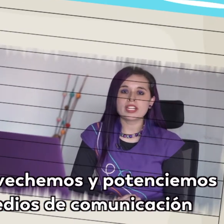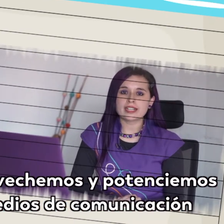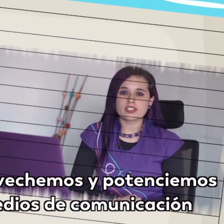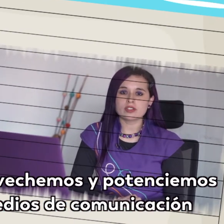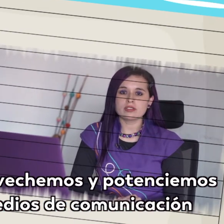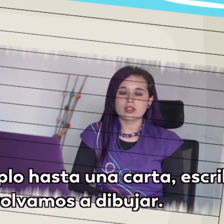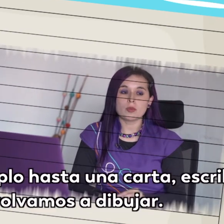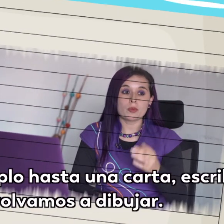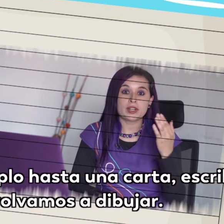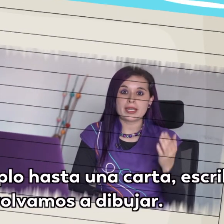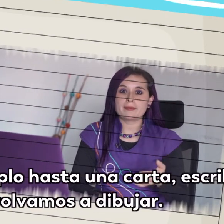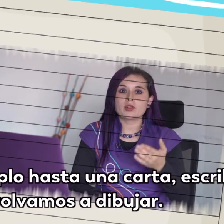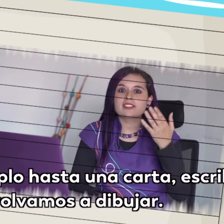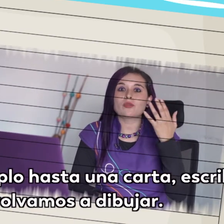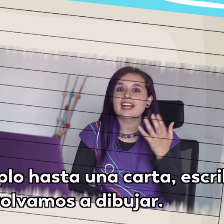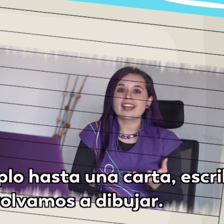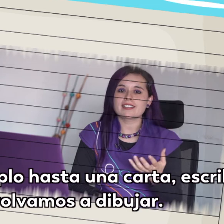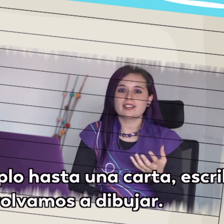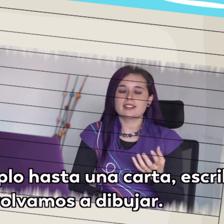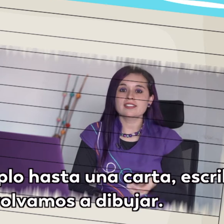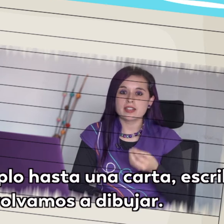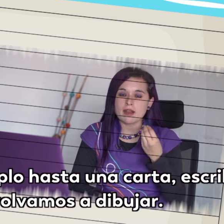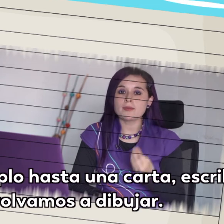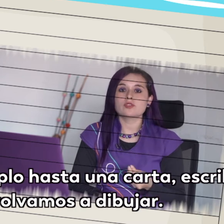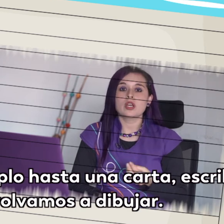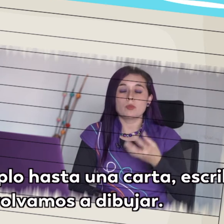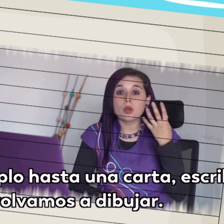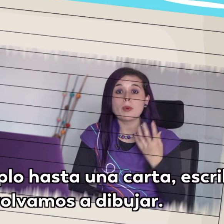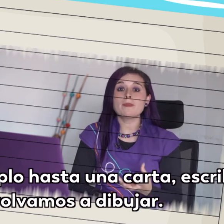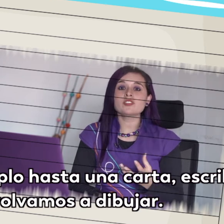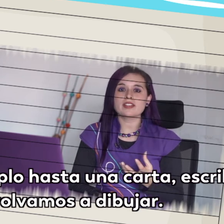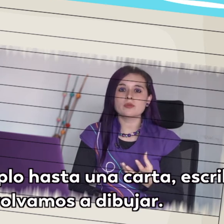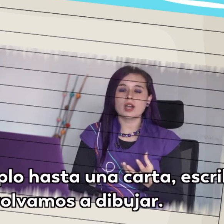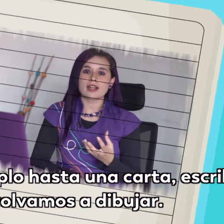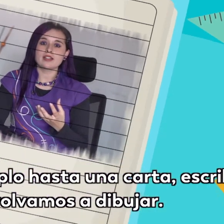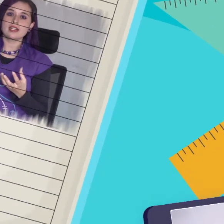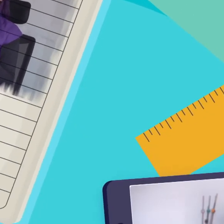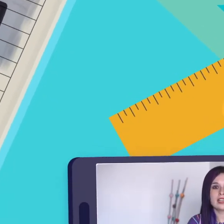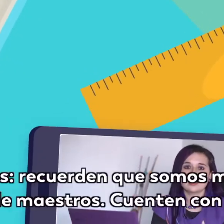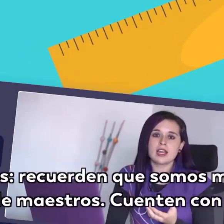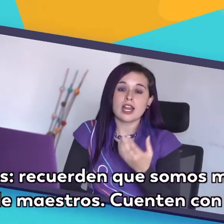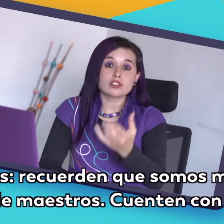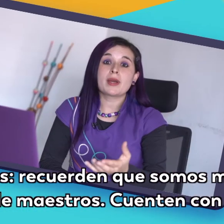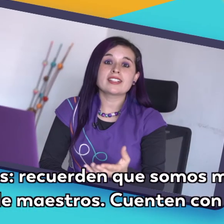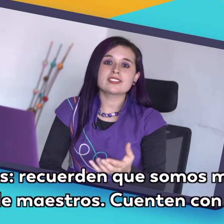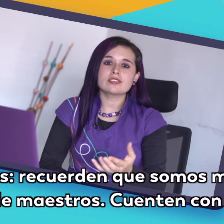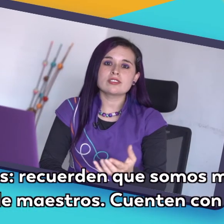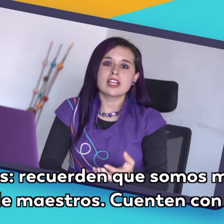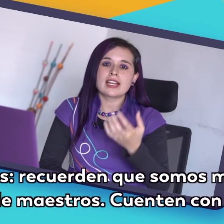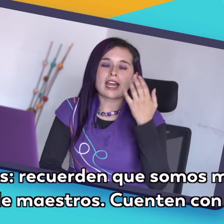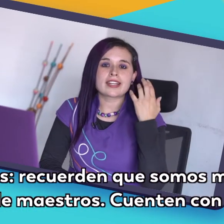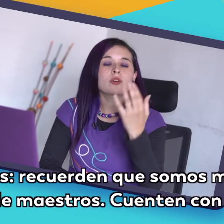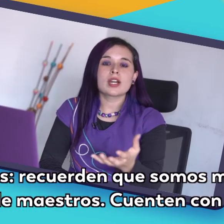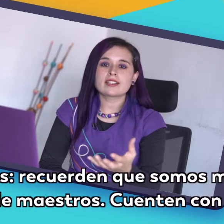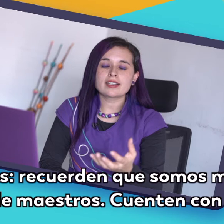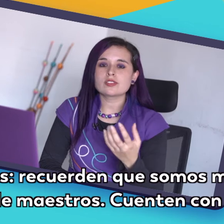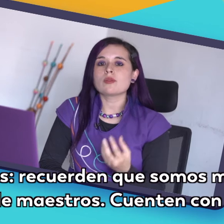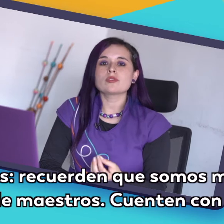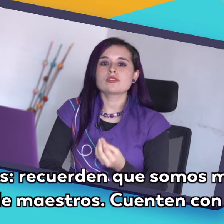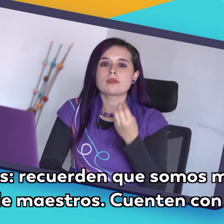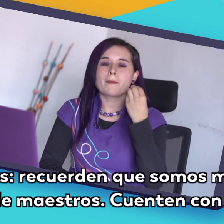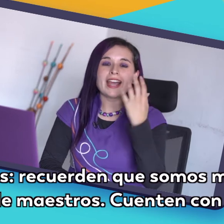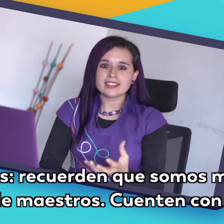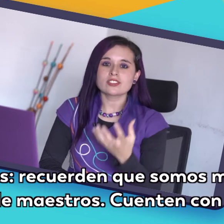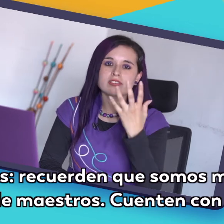medios de comunicación, como por ejemplo hasta una carta. Escribamos, volvamos a dibujar. A los maestros, recuerden